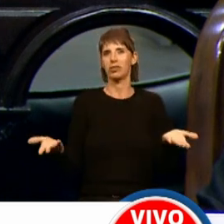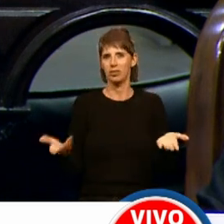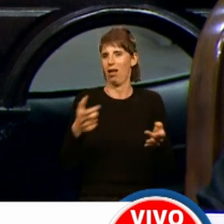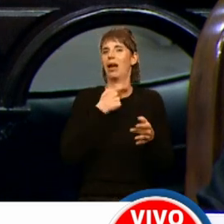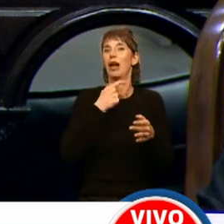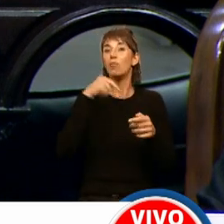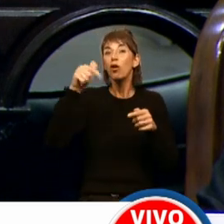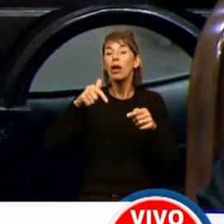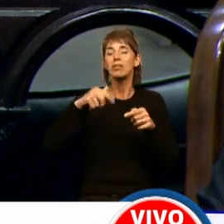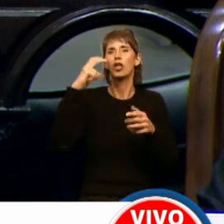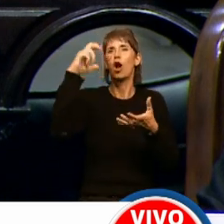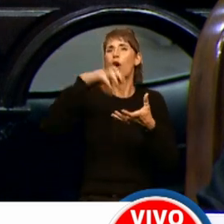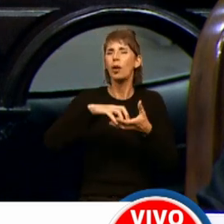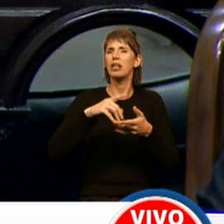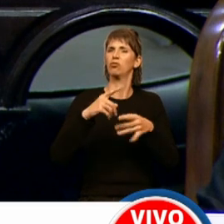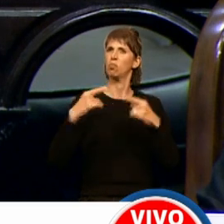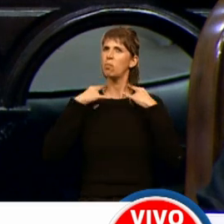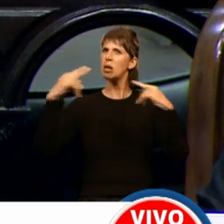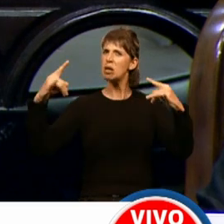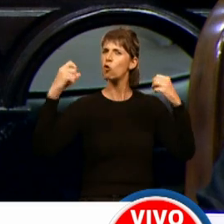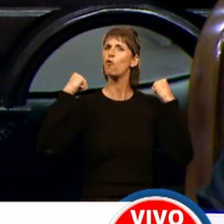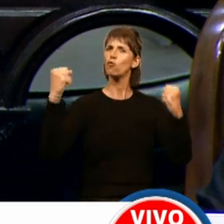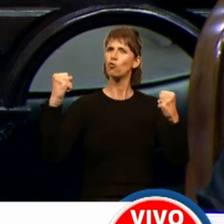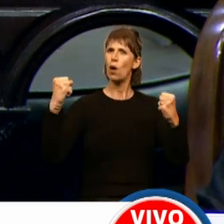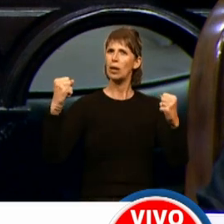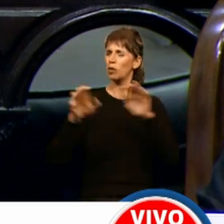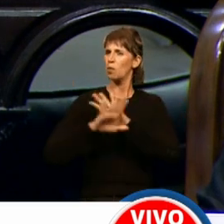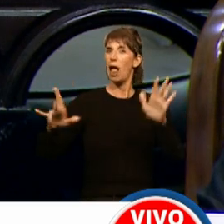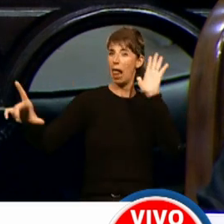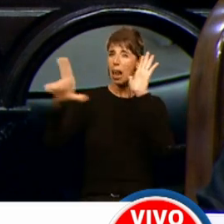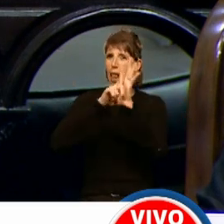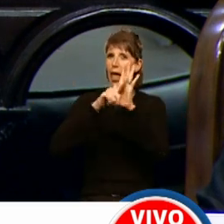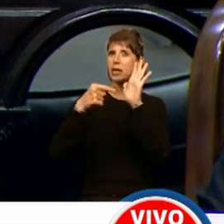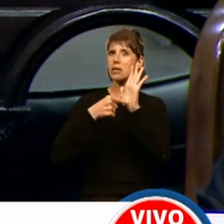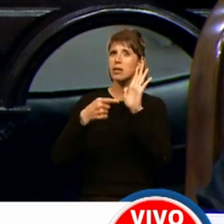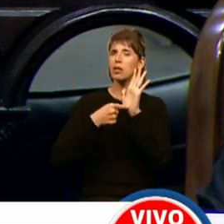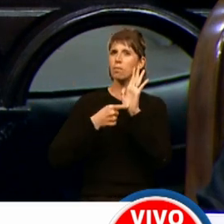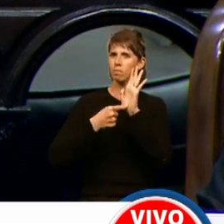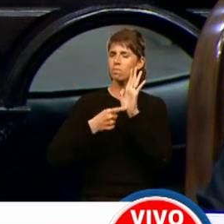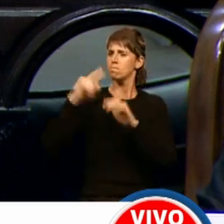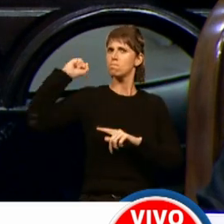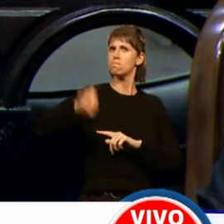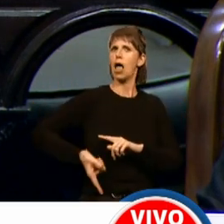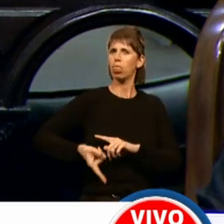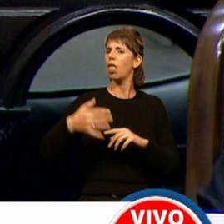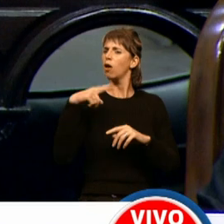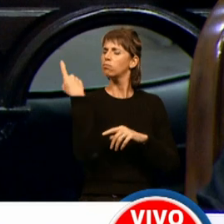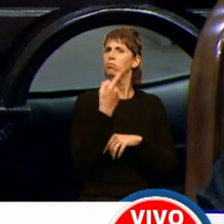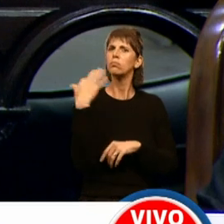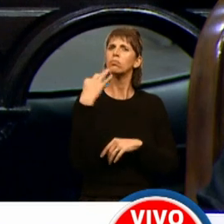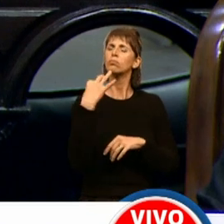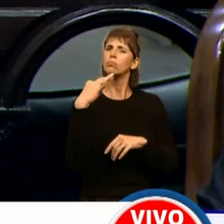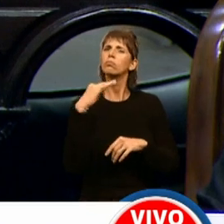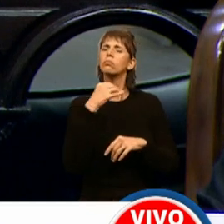recinto grite con mucha fuerza desde el mandato que dan las leyes que realmente estamos dispuestos a construir una sociedad